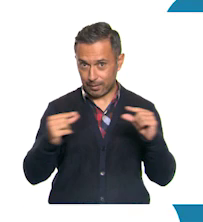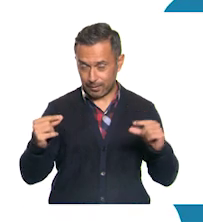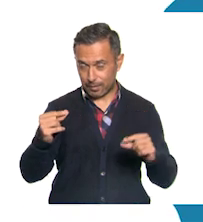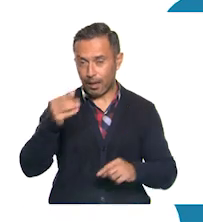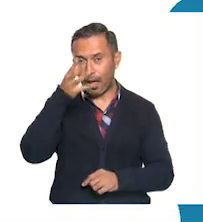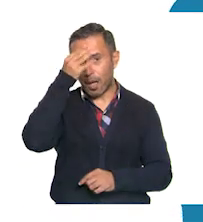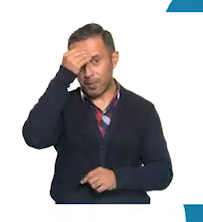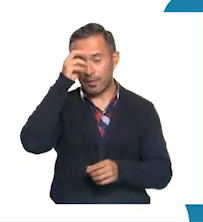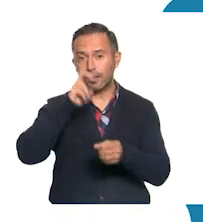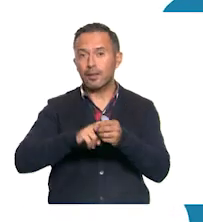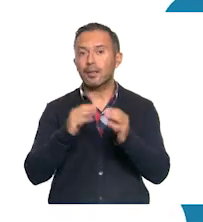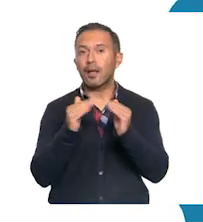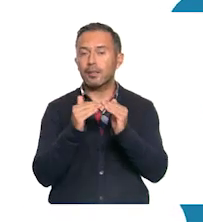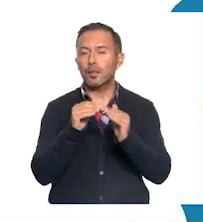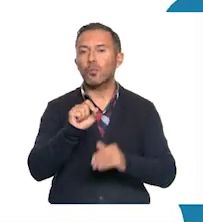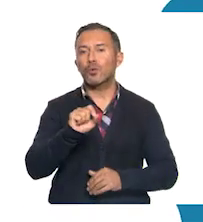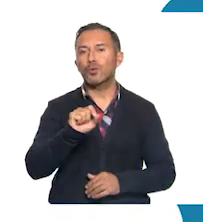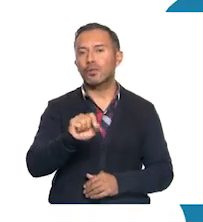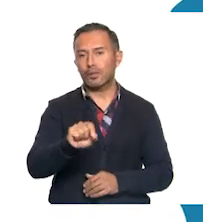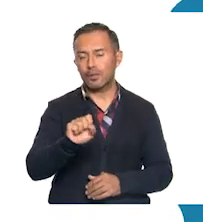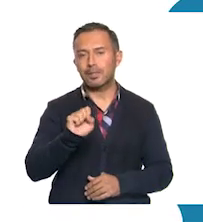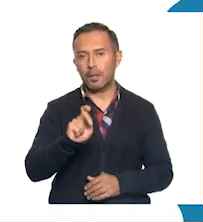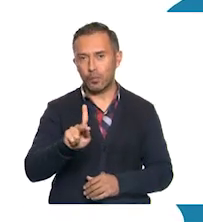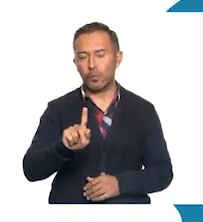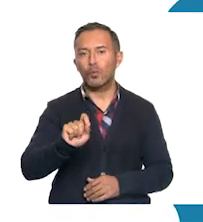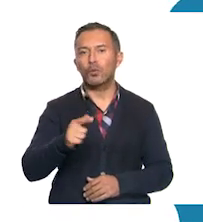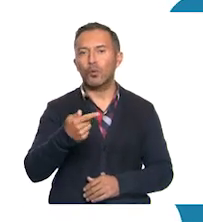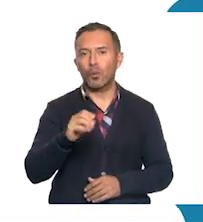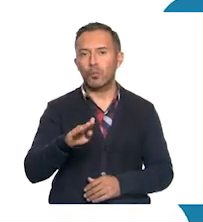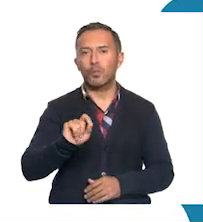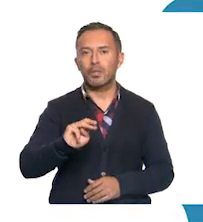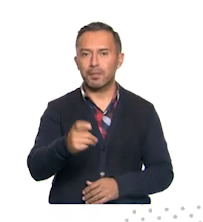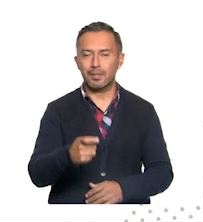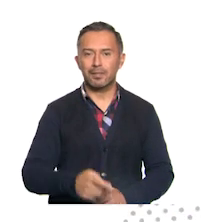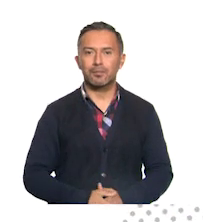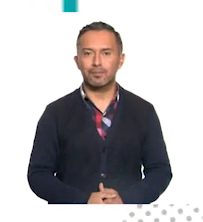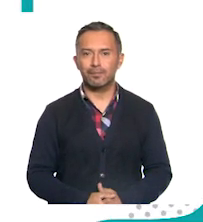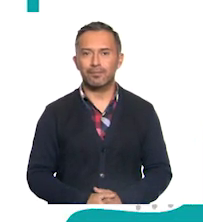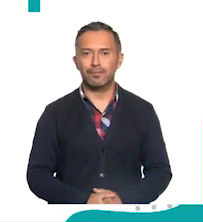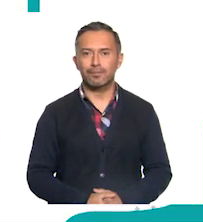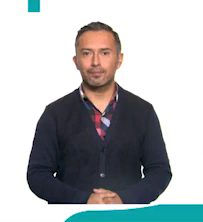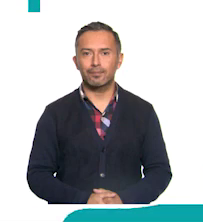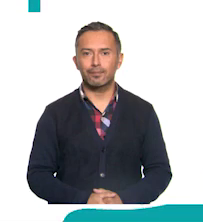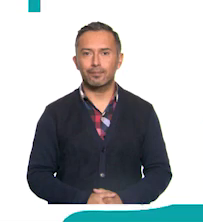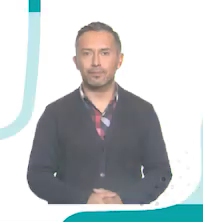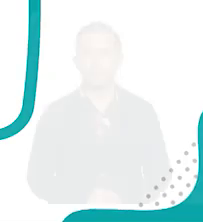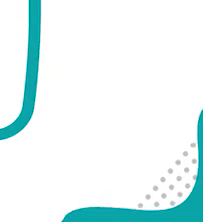aprendeencasa.cep.gob.mx.